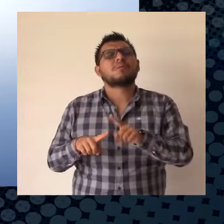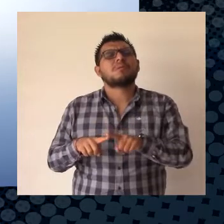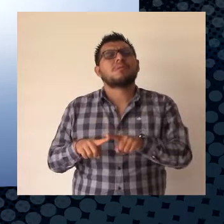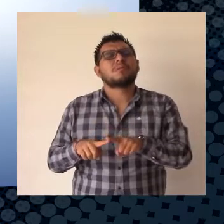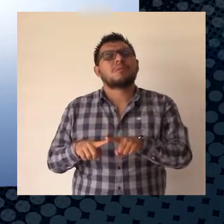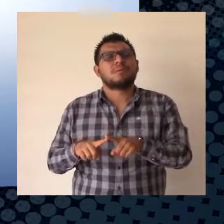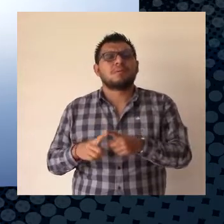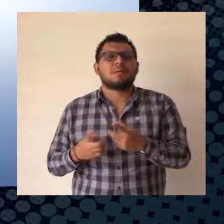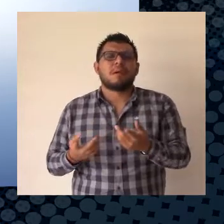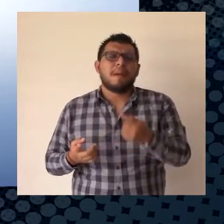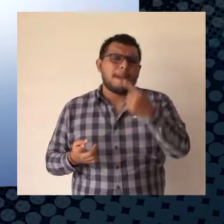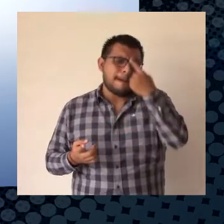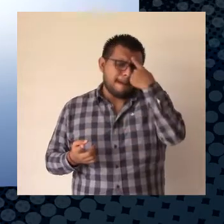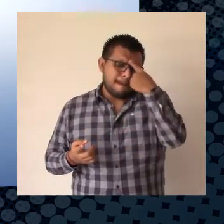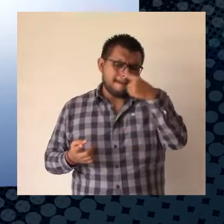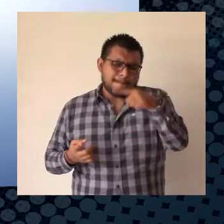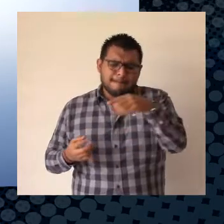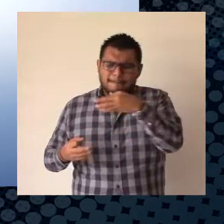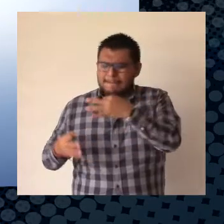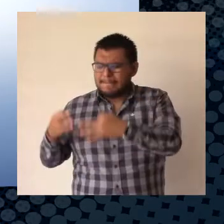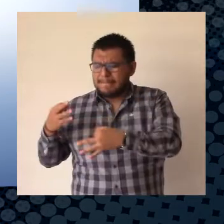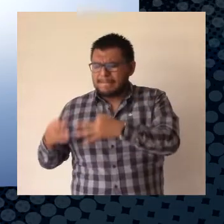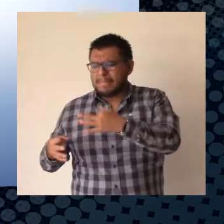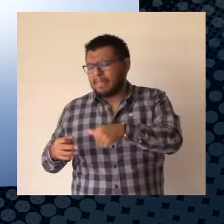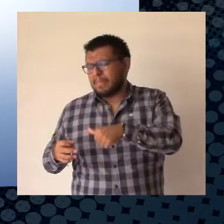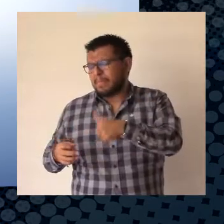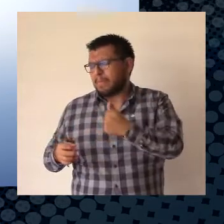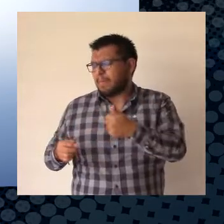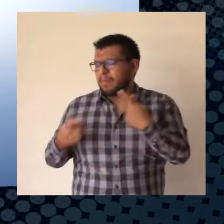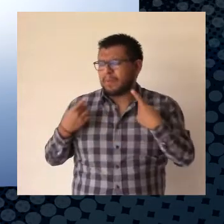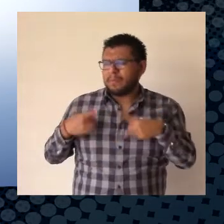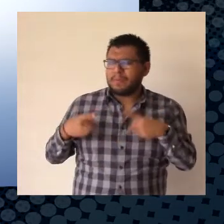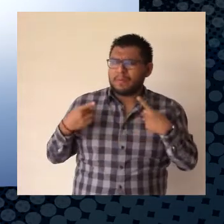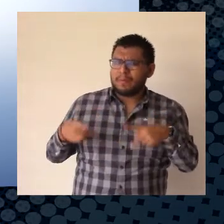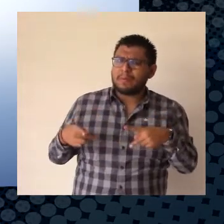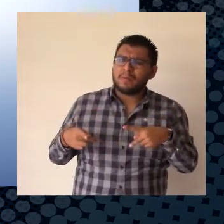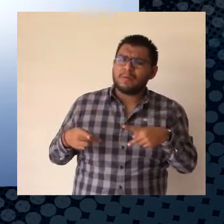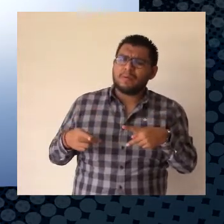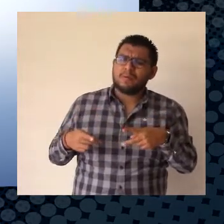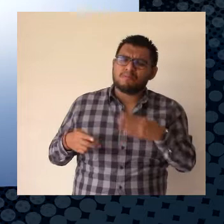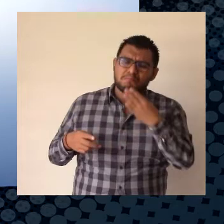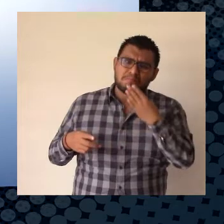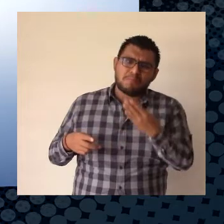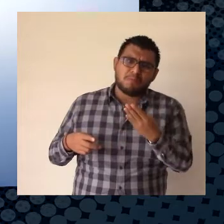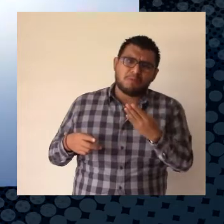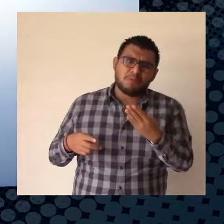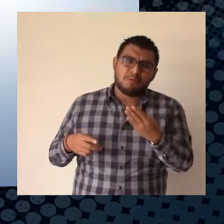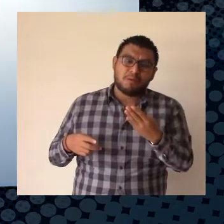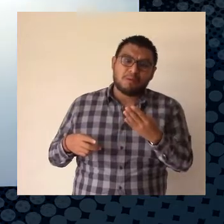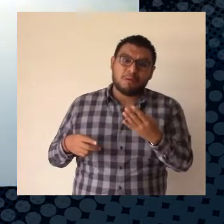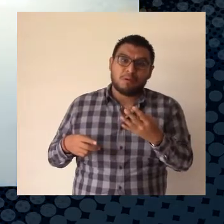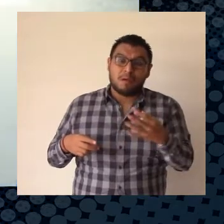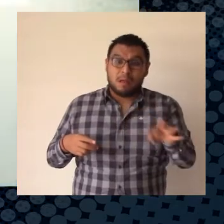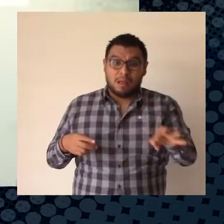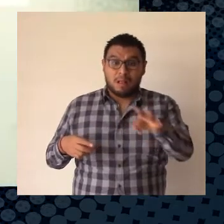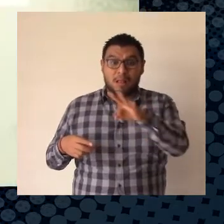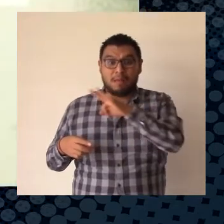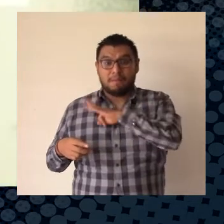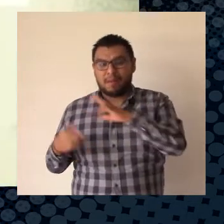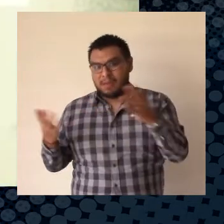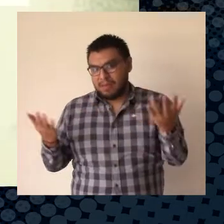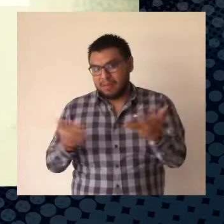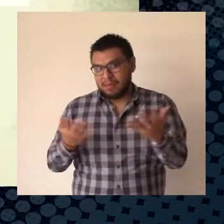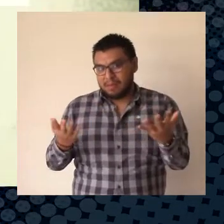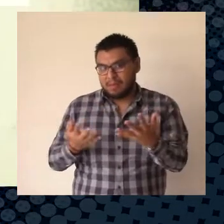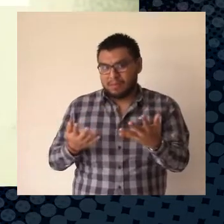12, para juzgar también a otro. Bueno, la práctica de una fe viva